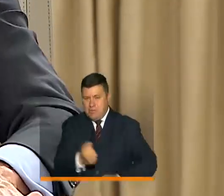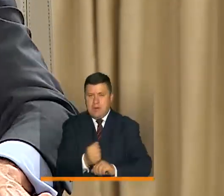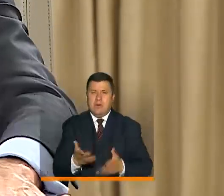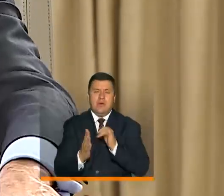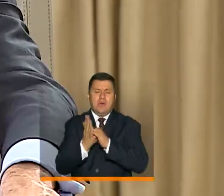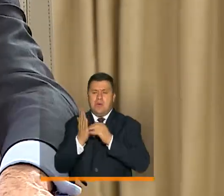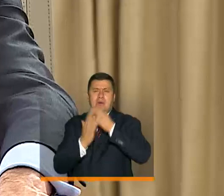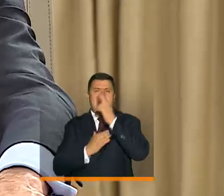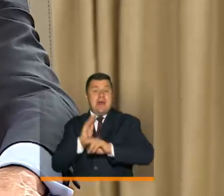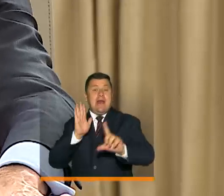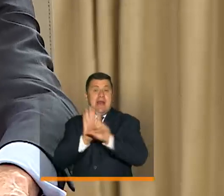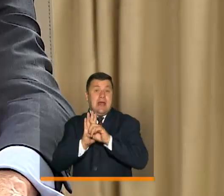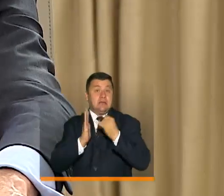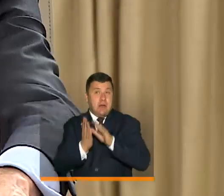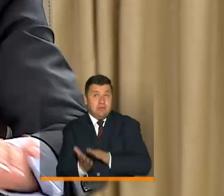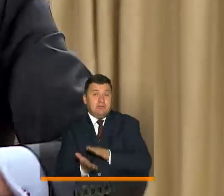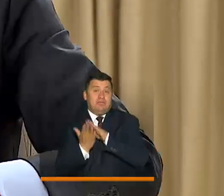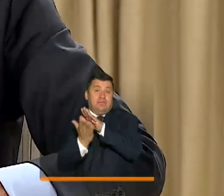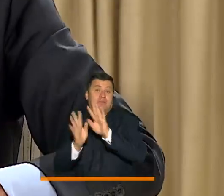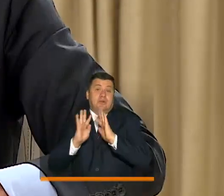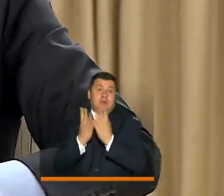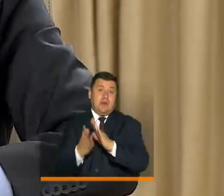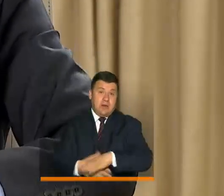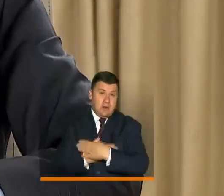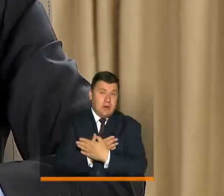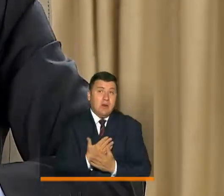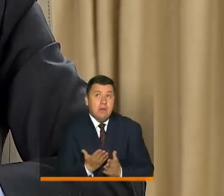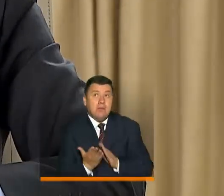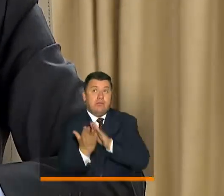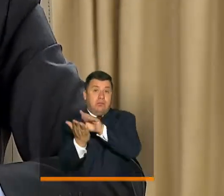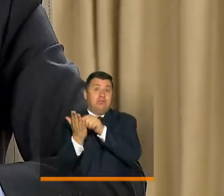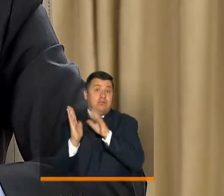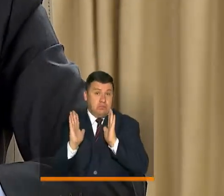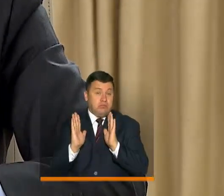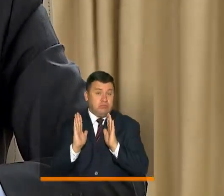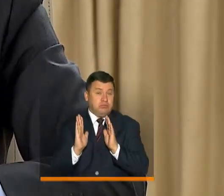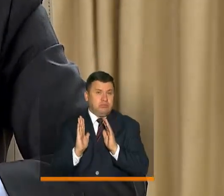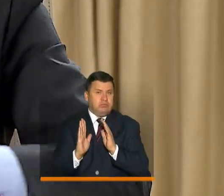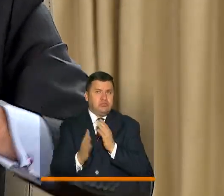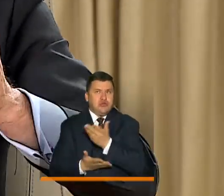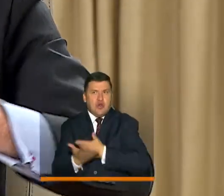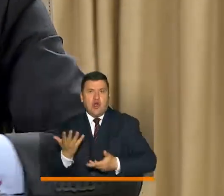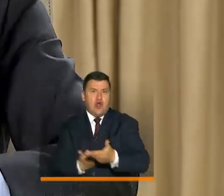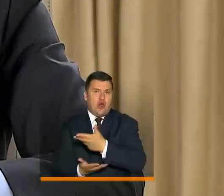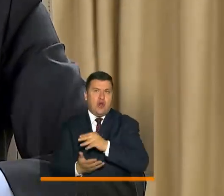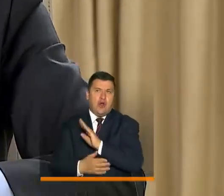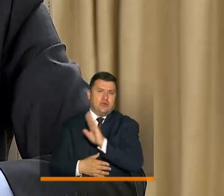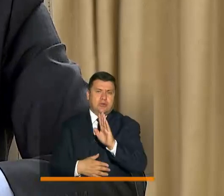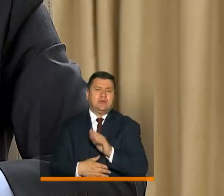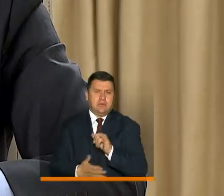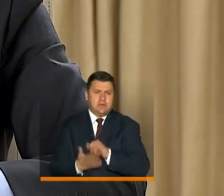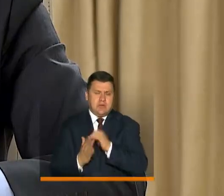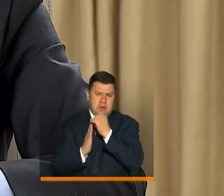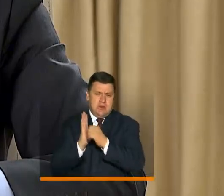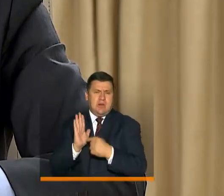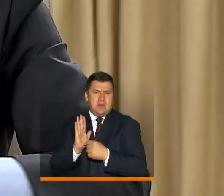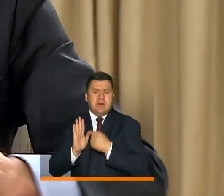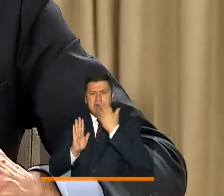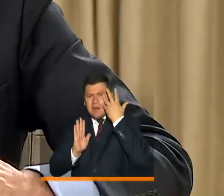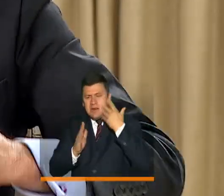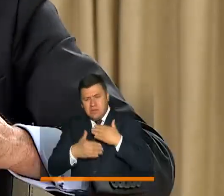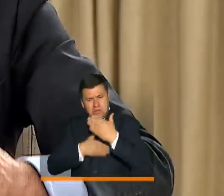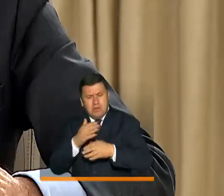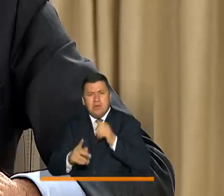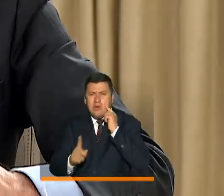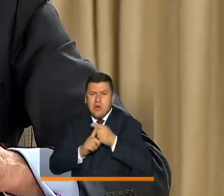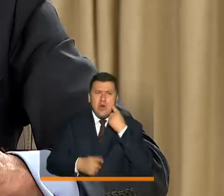un proyecto de ley que fue presentado al Congreso de la República y que fue compartido con todos ustedes en este programa en estos días, y